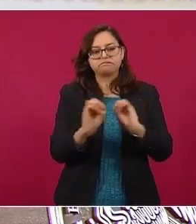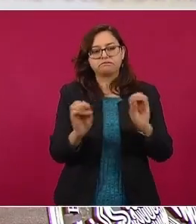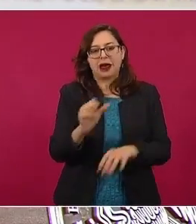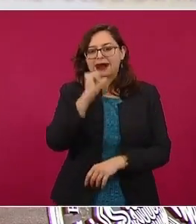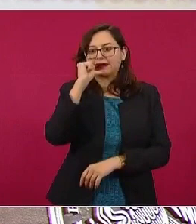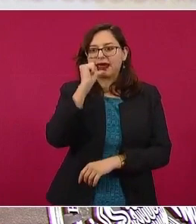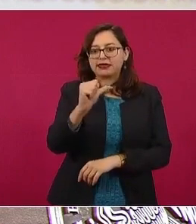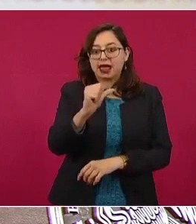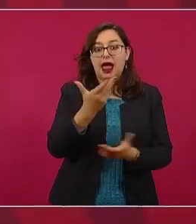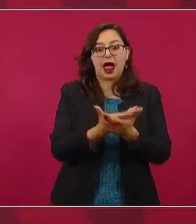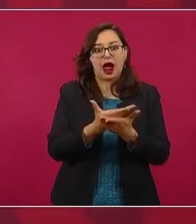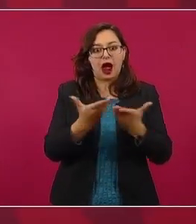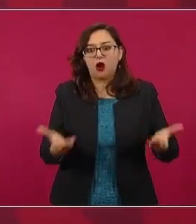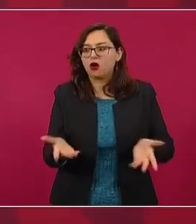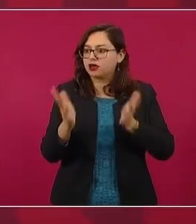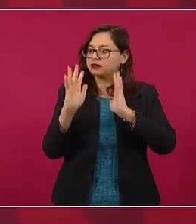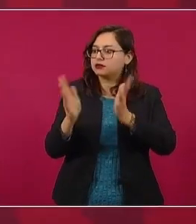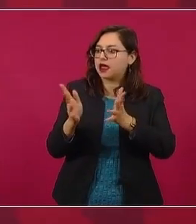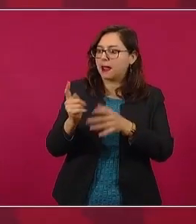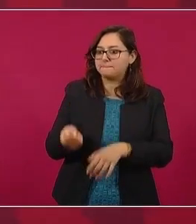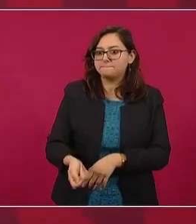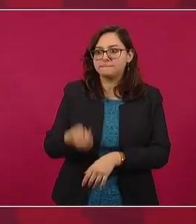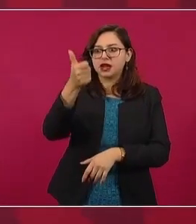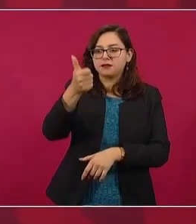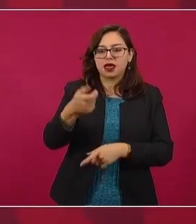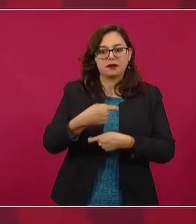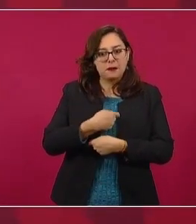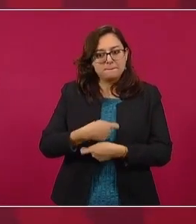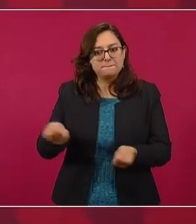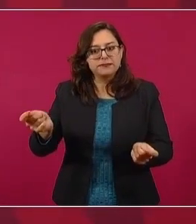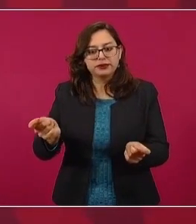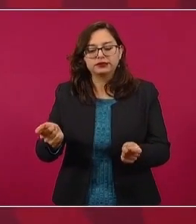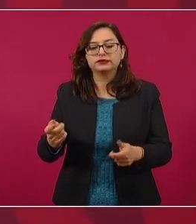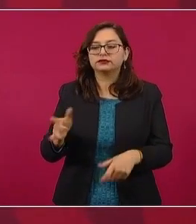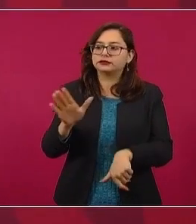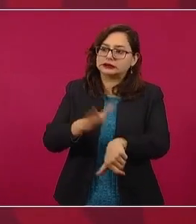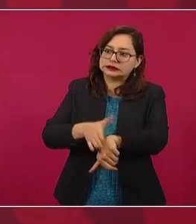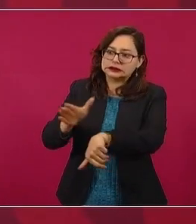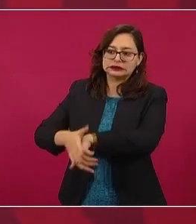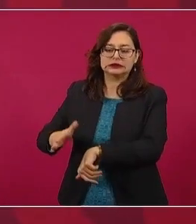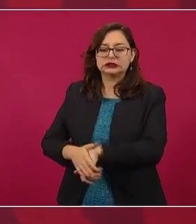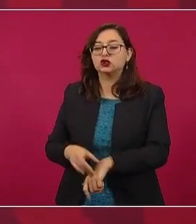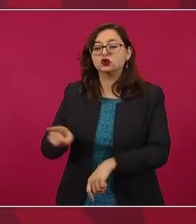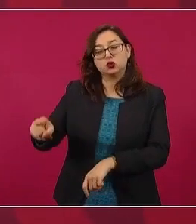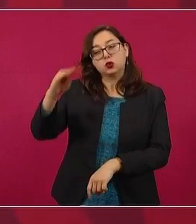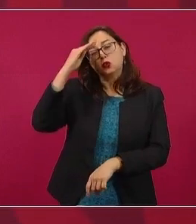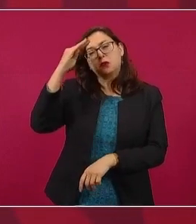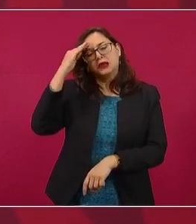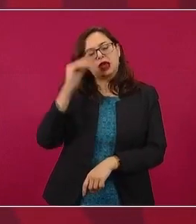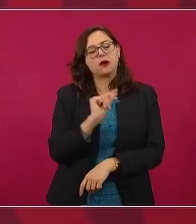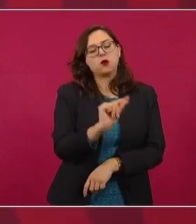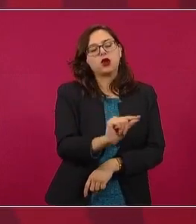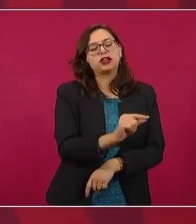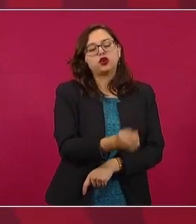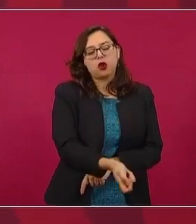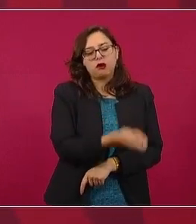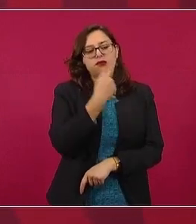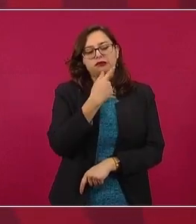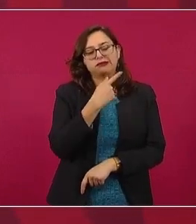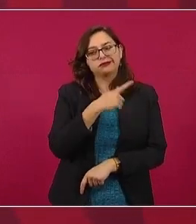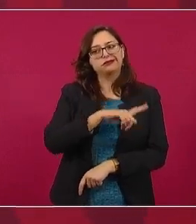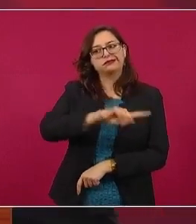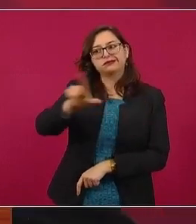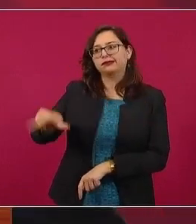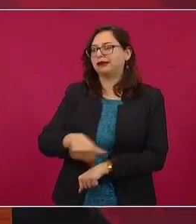conciencia de que todas estas sustancias, el consumo, aunque sea mínimo, genera un daño irreversible. Entonces, estamos creando,